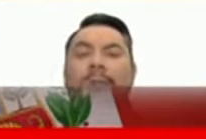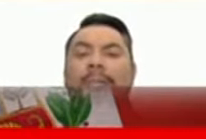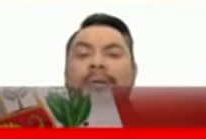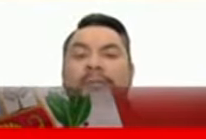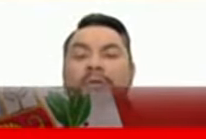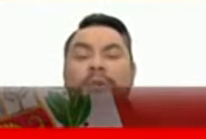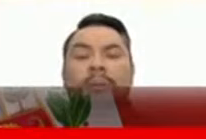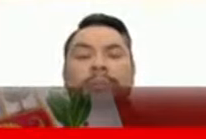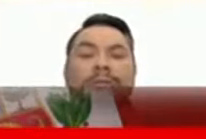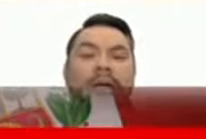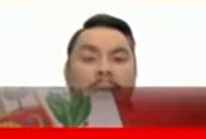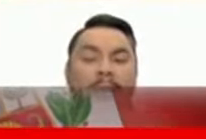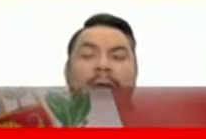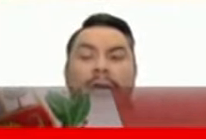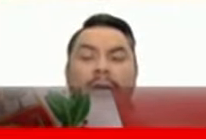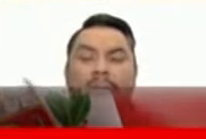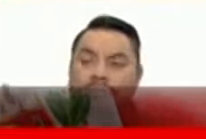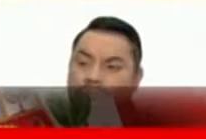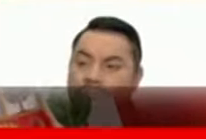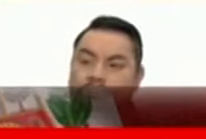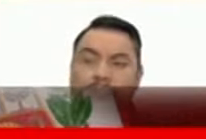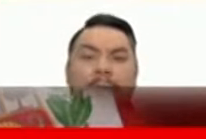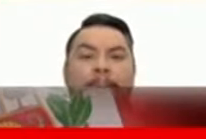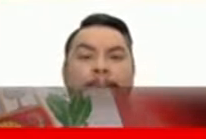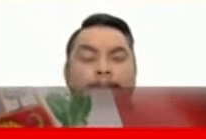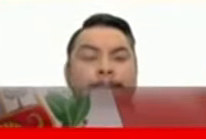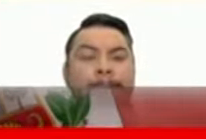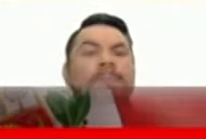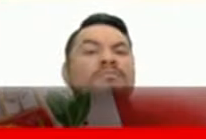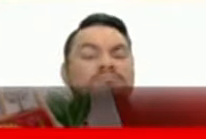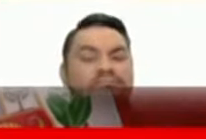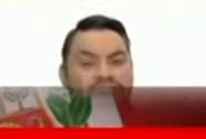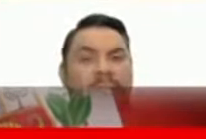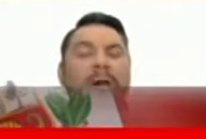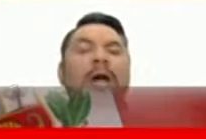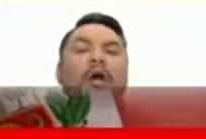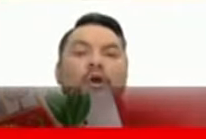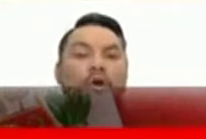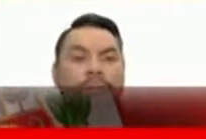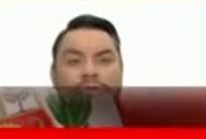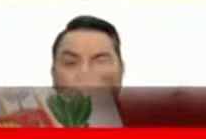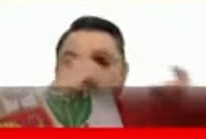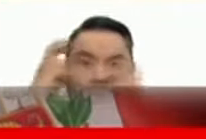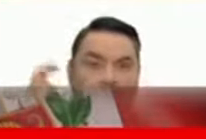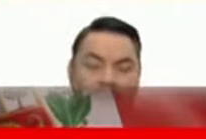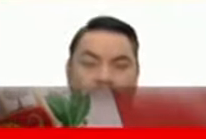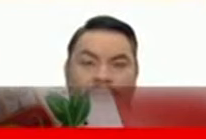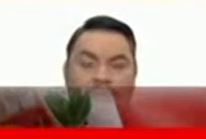191-2024 PCM, que nombra a la Ministra de Estado en el Despacho de Comercio Exterior y Turismo.